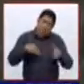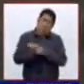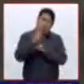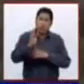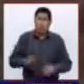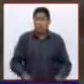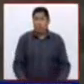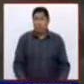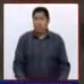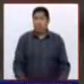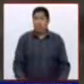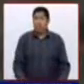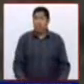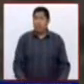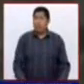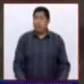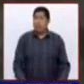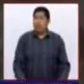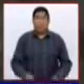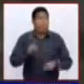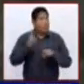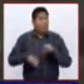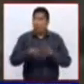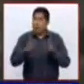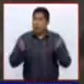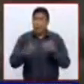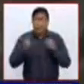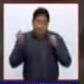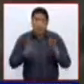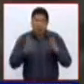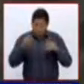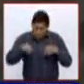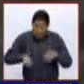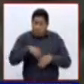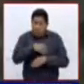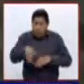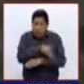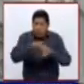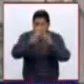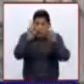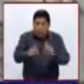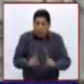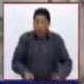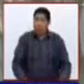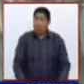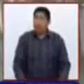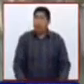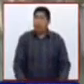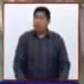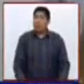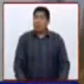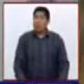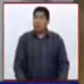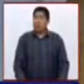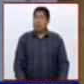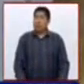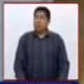pues, ¿no? Están mis cosas. No le puede abrir. ¿Me van a abandonar y van a dejar ahora en la calle?